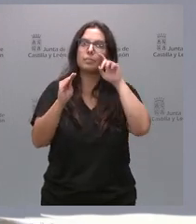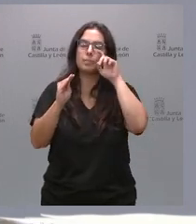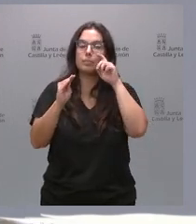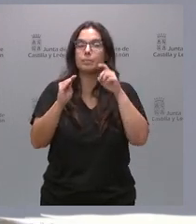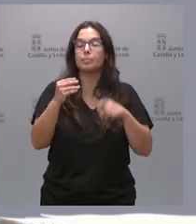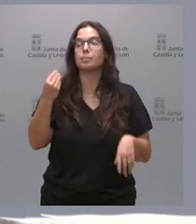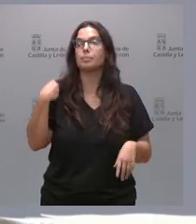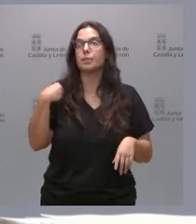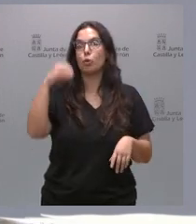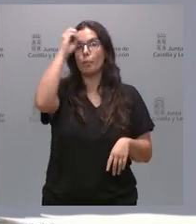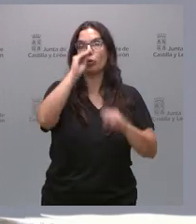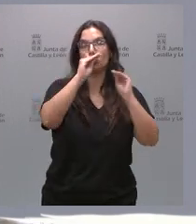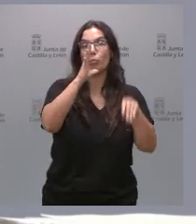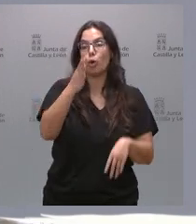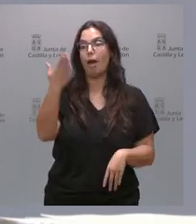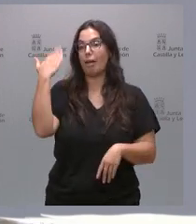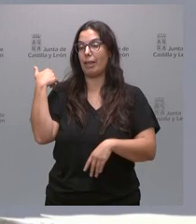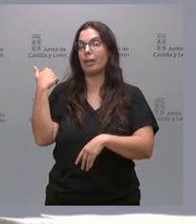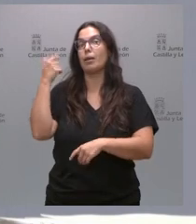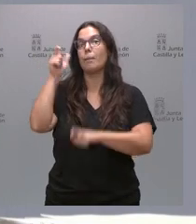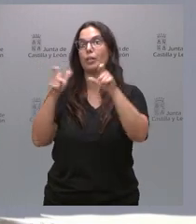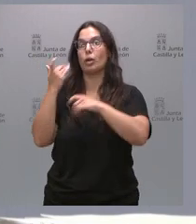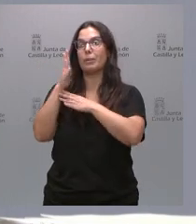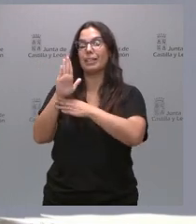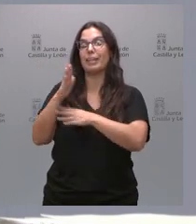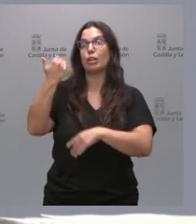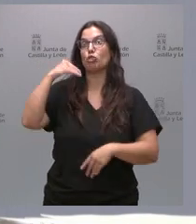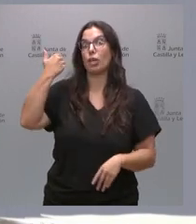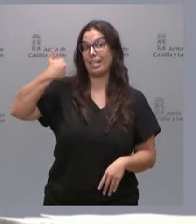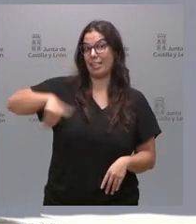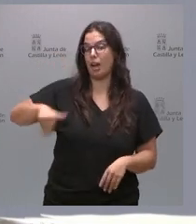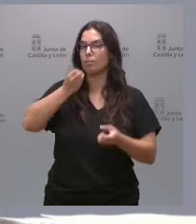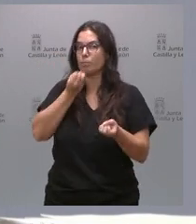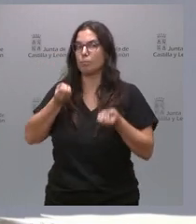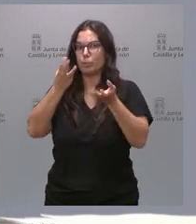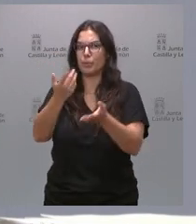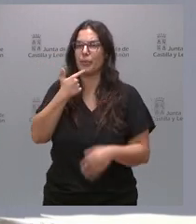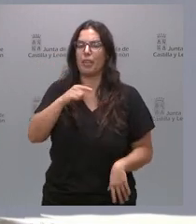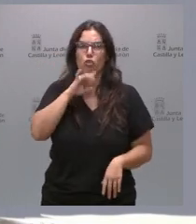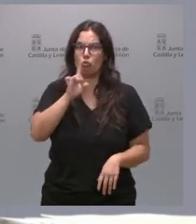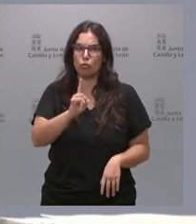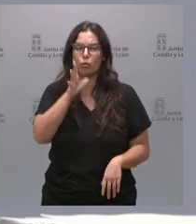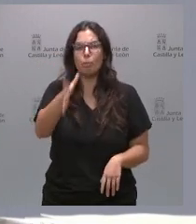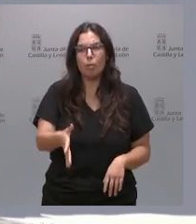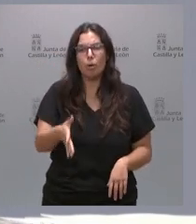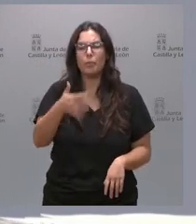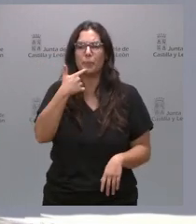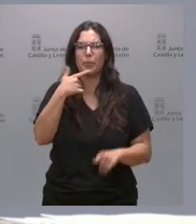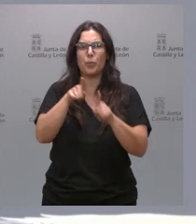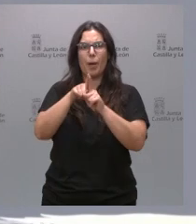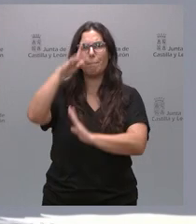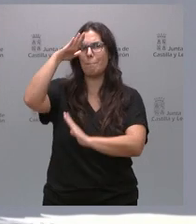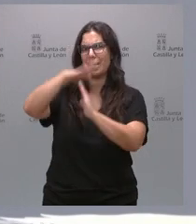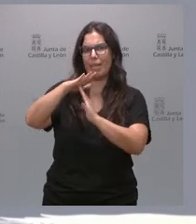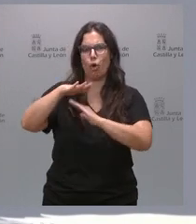que hicieron ayer los representantes de Soria allá que manifestaron su descontento con lo que califican de parálisis